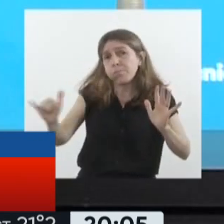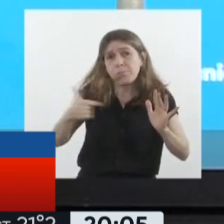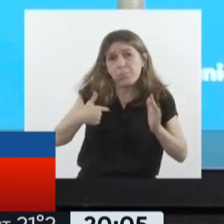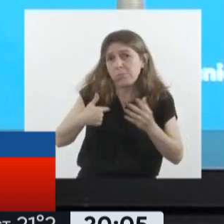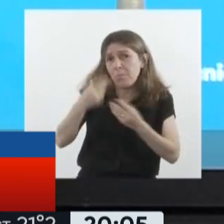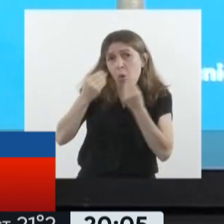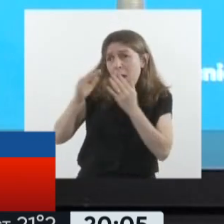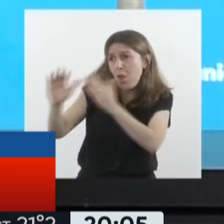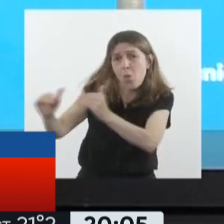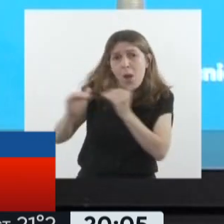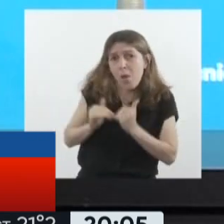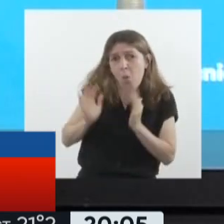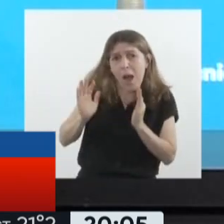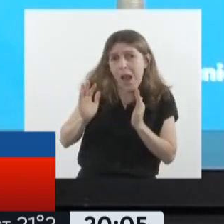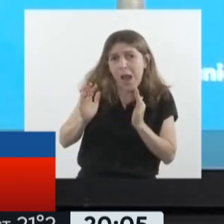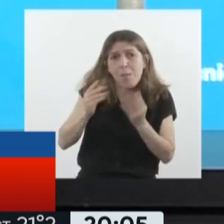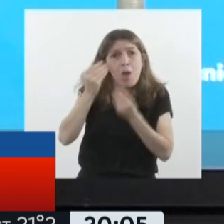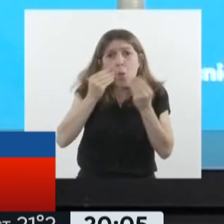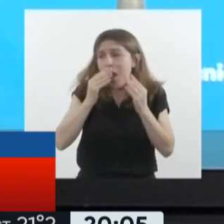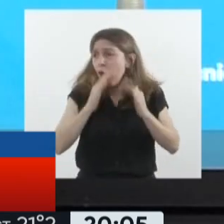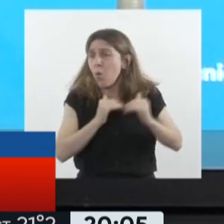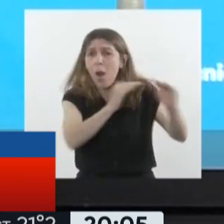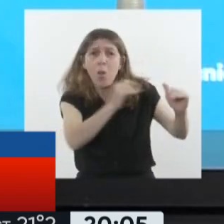preocupación que tengo yo y es la misma preocupación que tiene Axel.